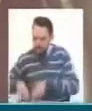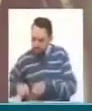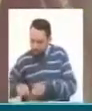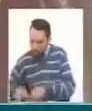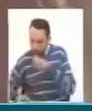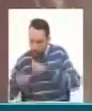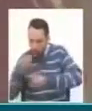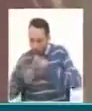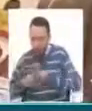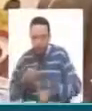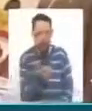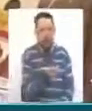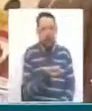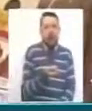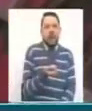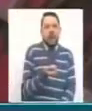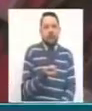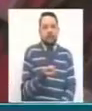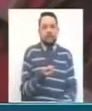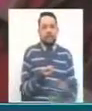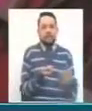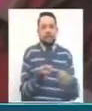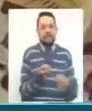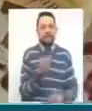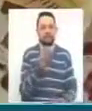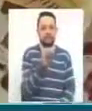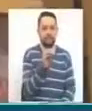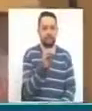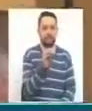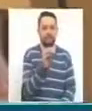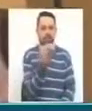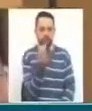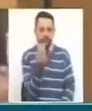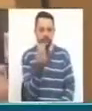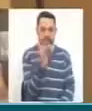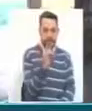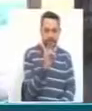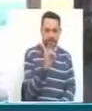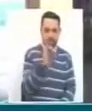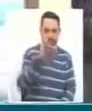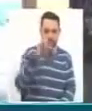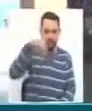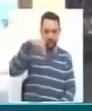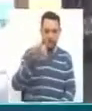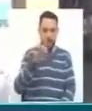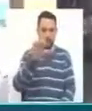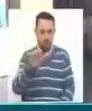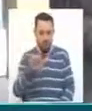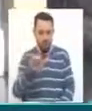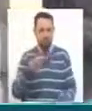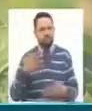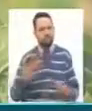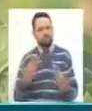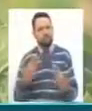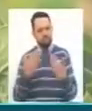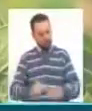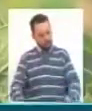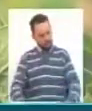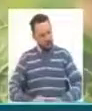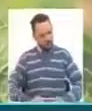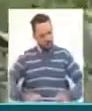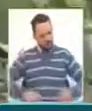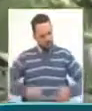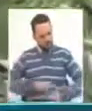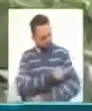semilla. Se trata de la quinoa, un superalimento en más de un sentido, ya que es una buena fuente de